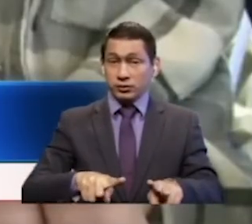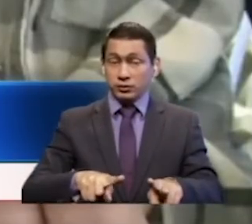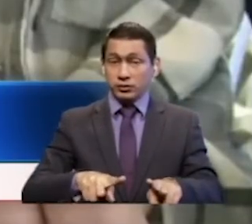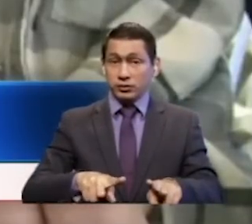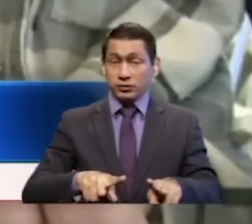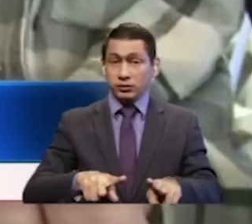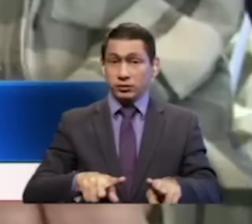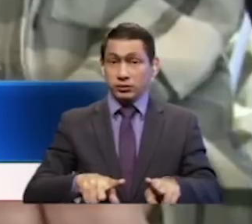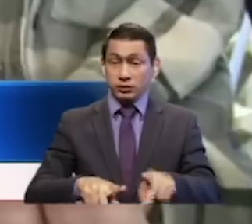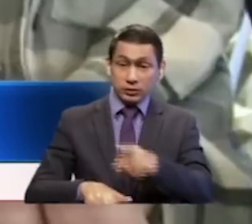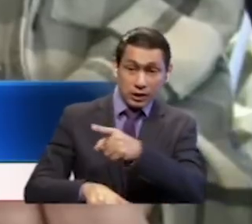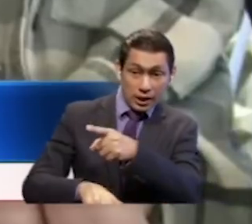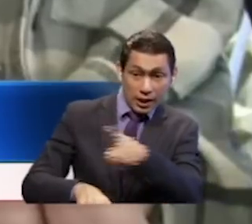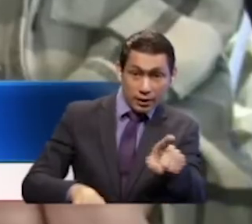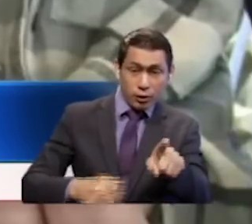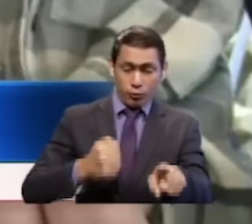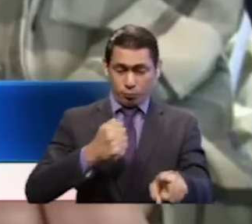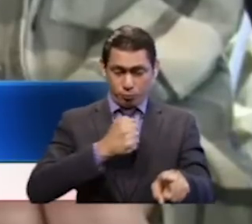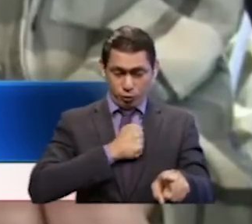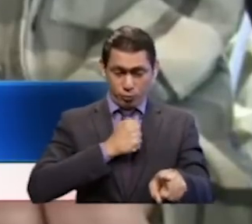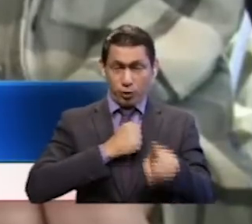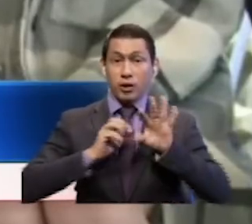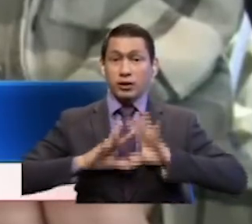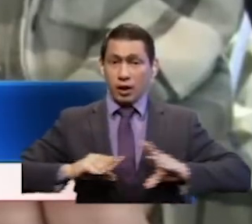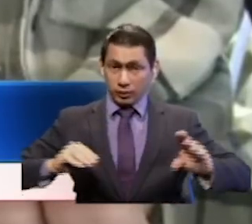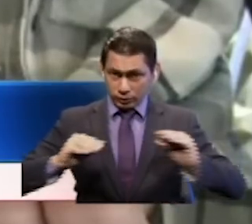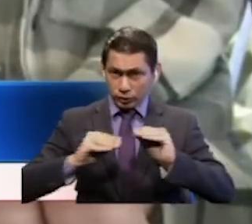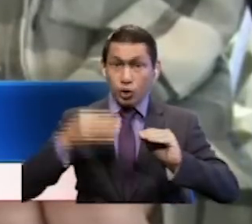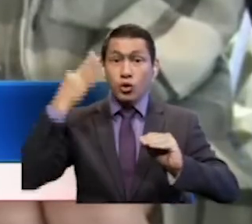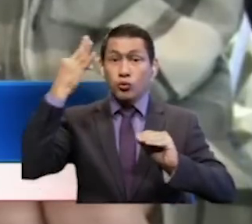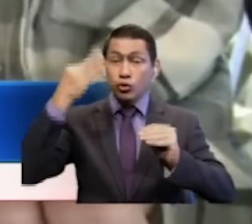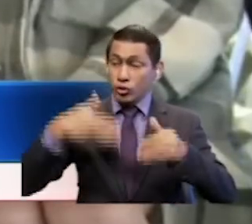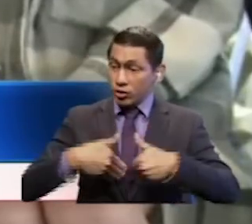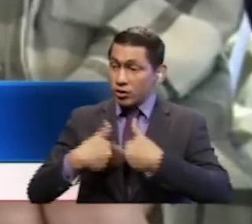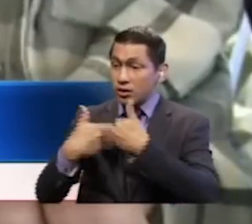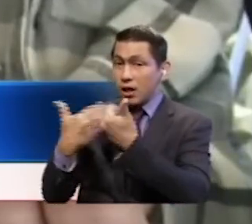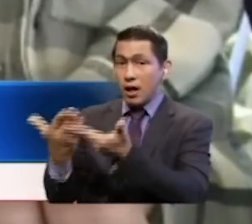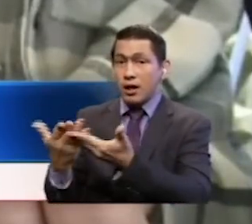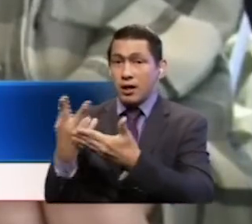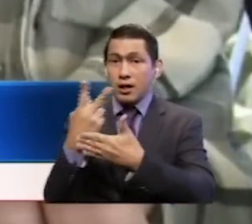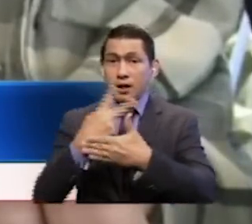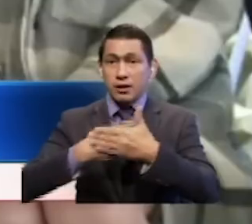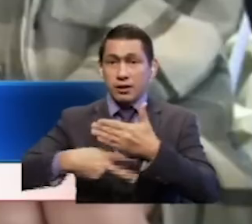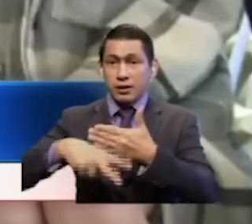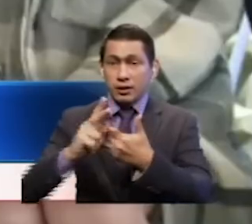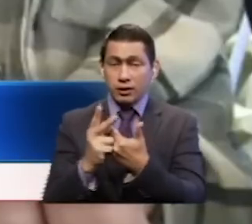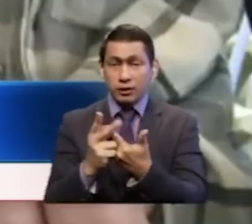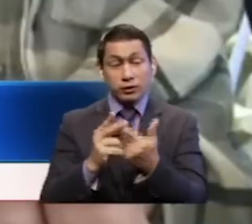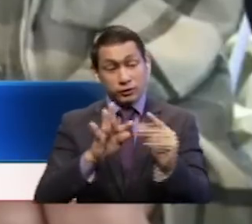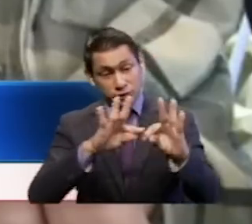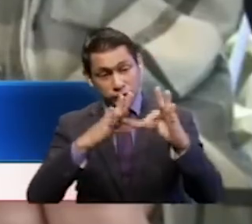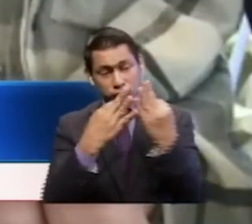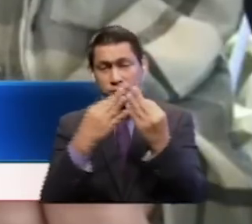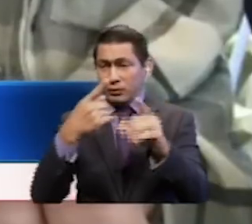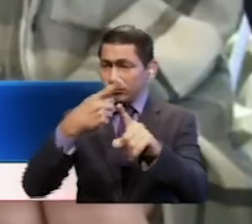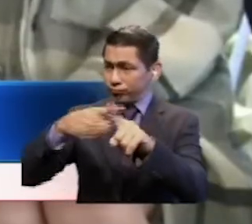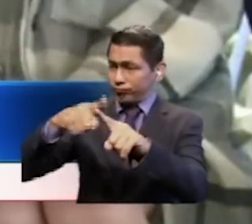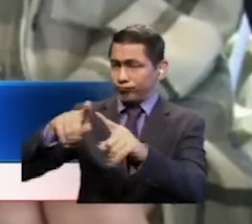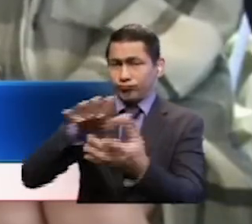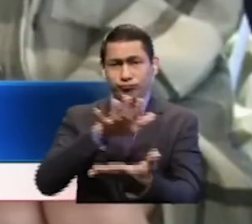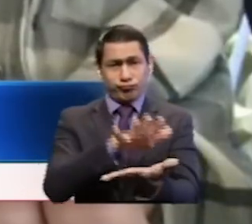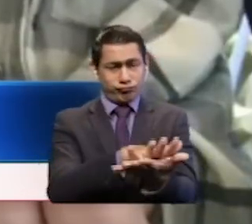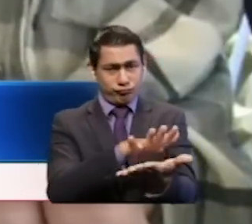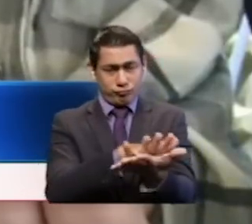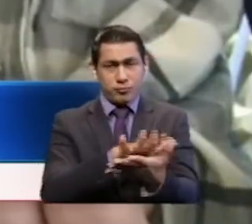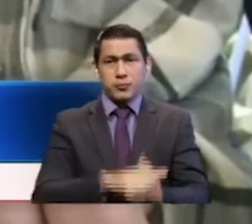un patrimonio para sus hijos, lo cual brinda tranquilidad en el